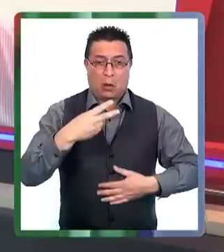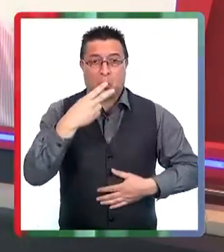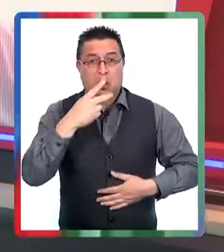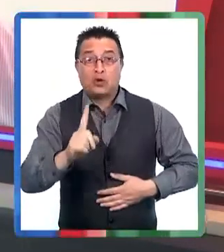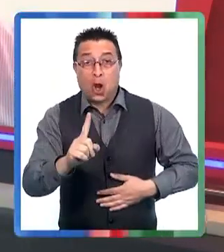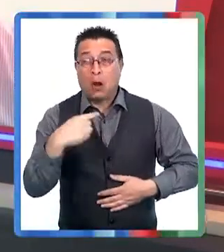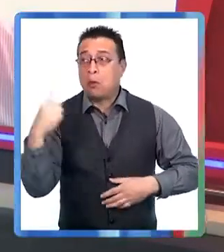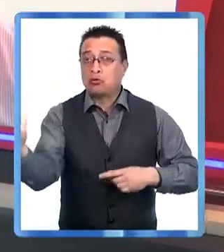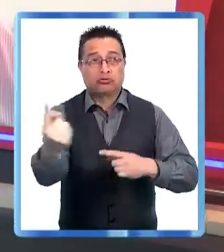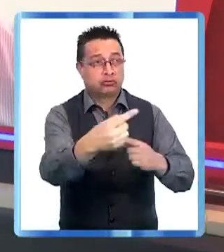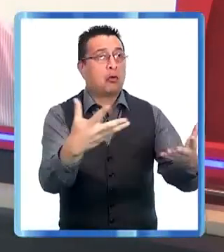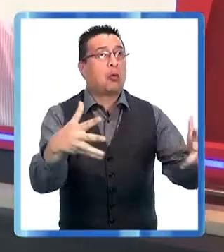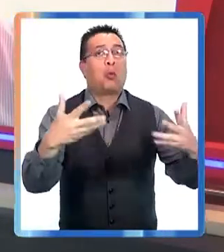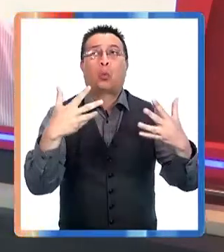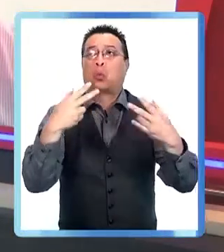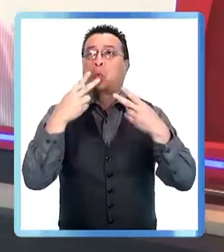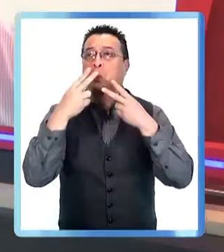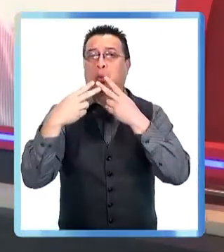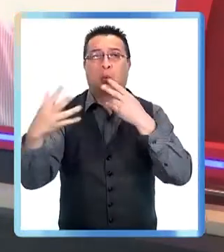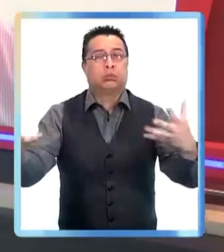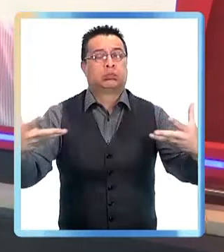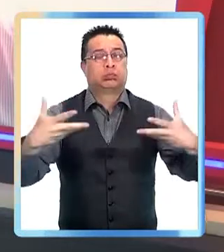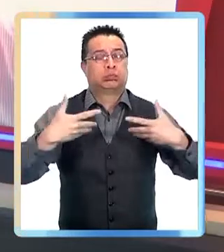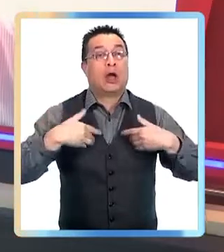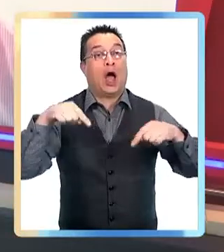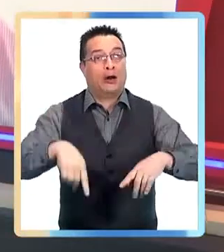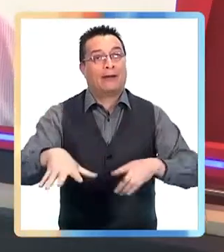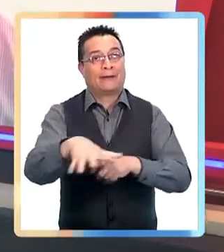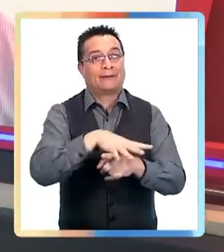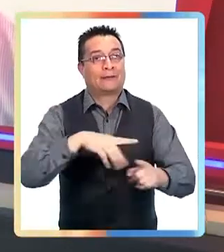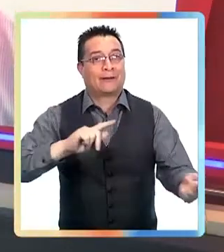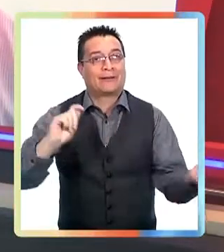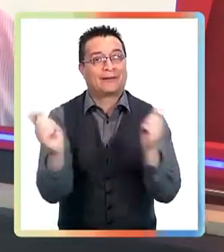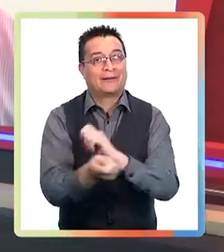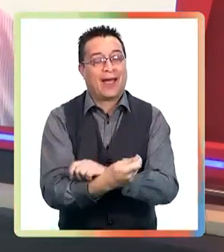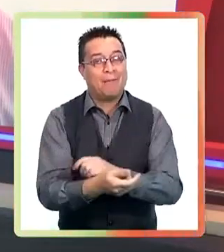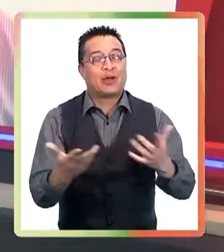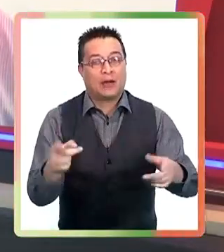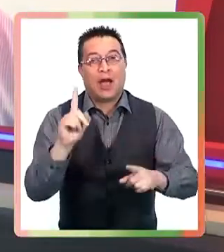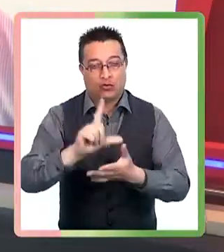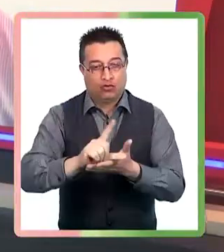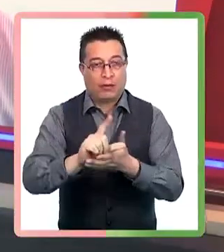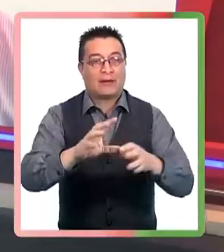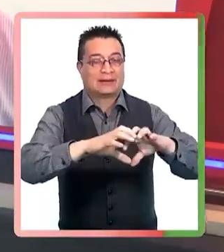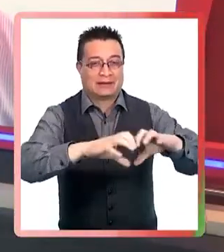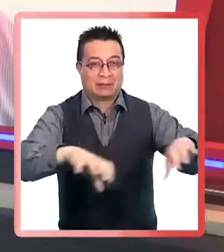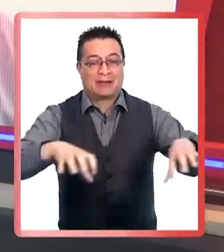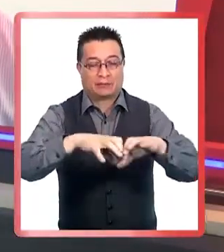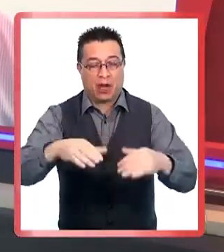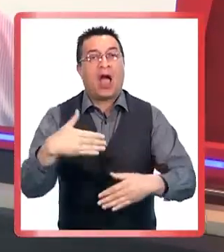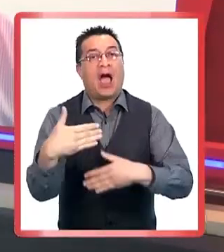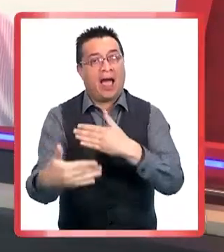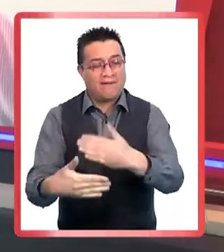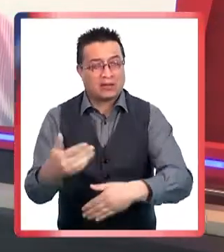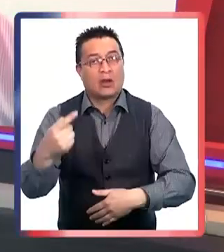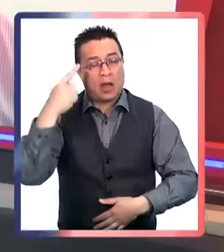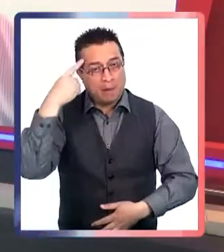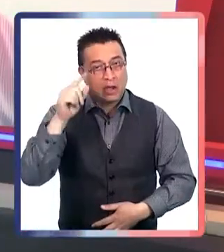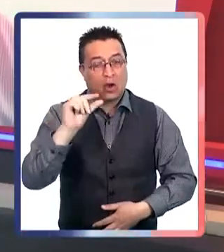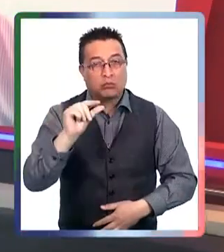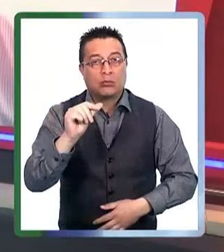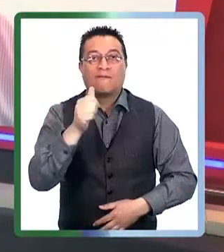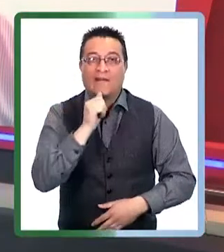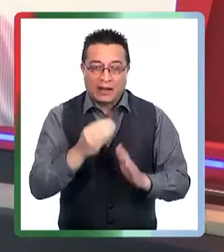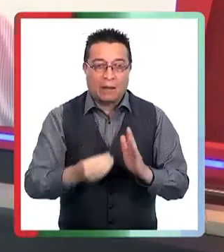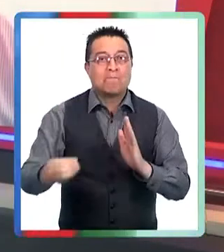uno no fumara, el resto hacía la pega, ¿verdad? Y entonces ahora la situación es completamente distinta. Hay espacios separados, yo creo que hemos avanzado, pero también nos hemos